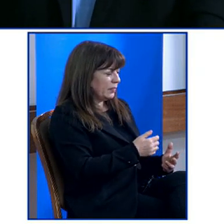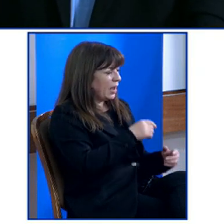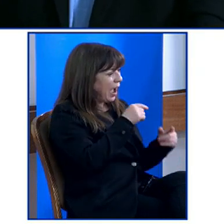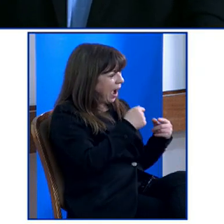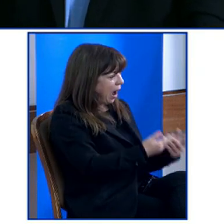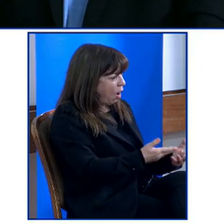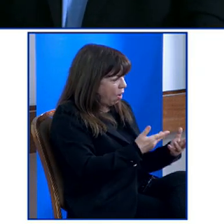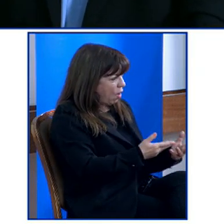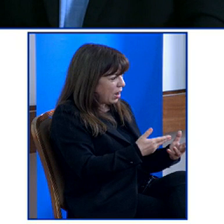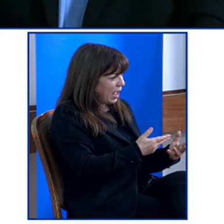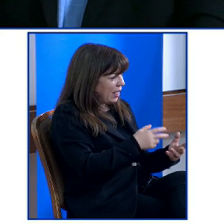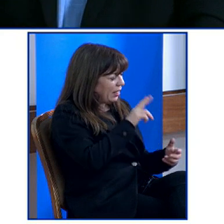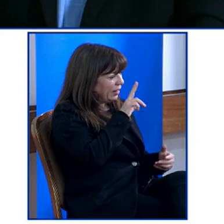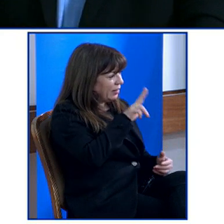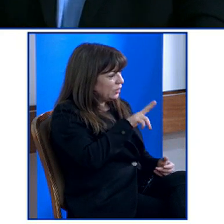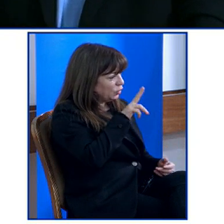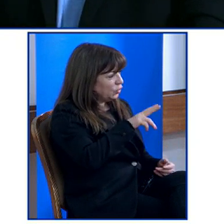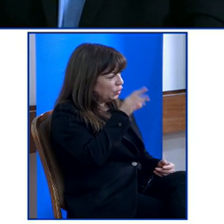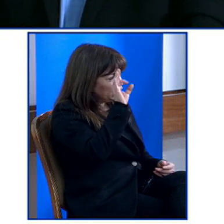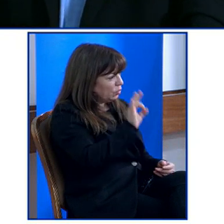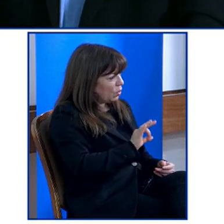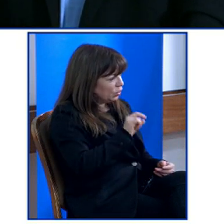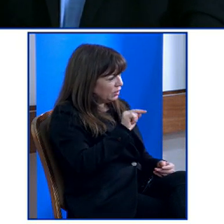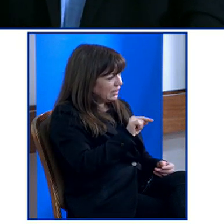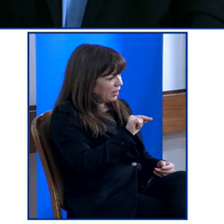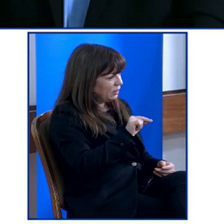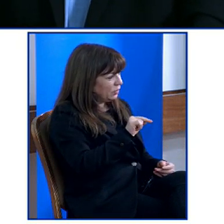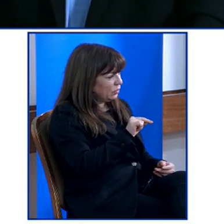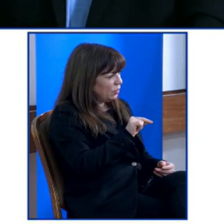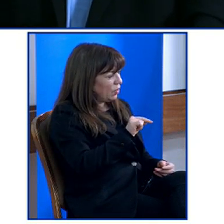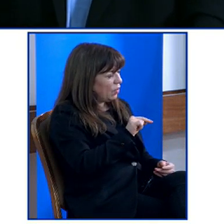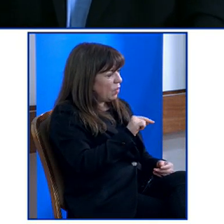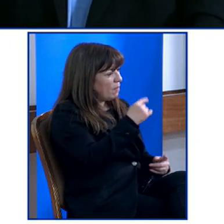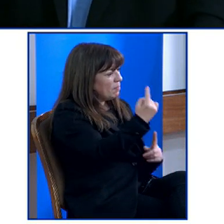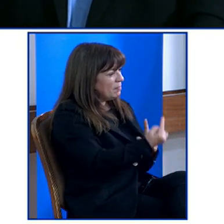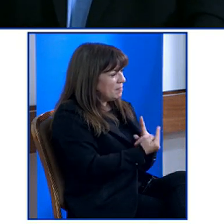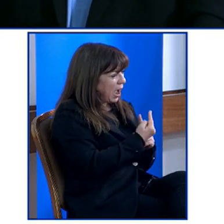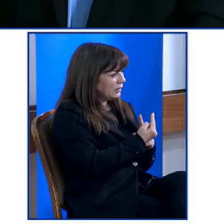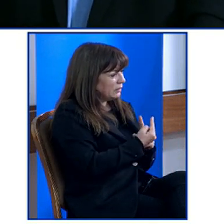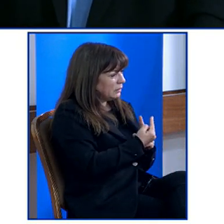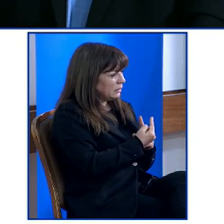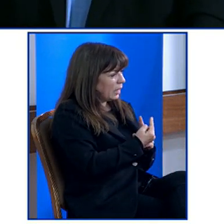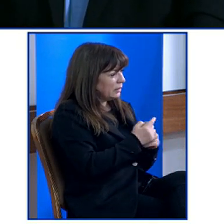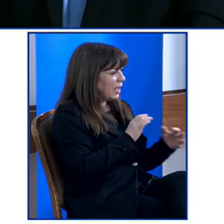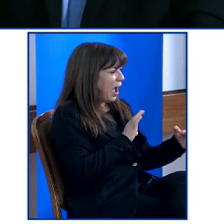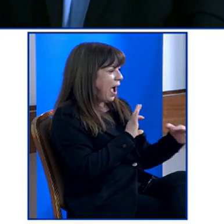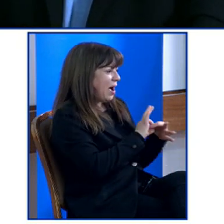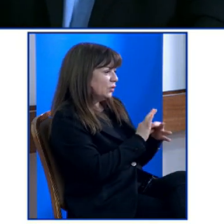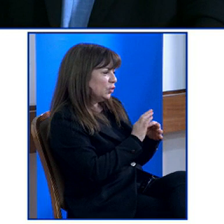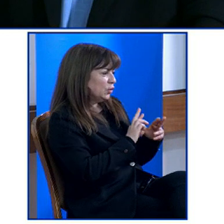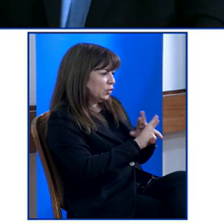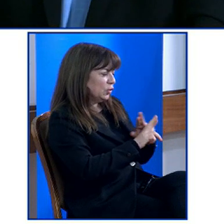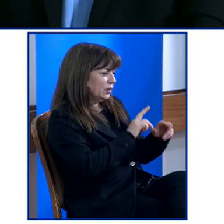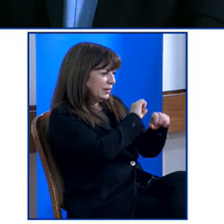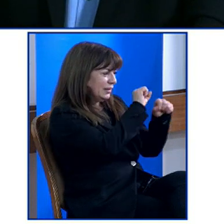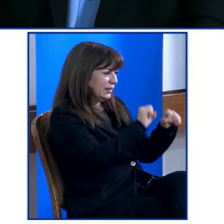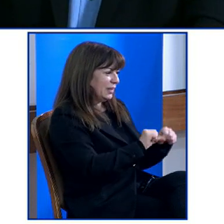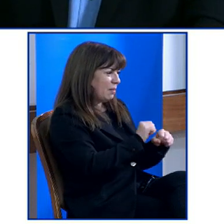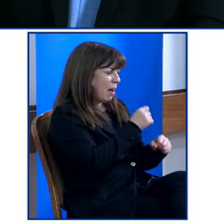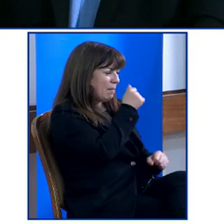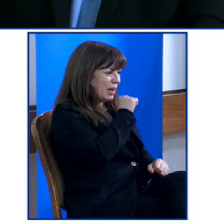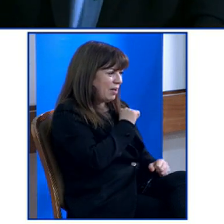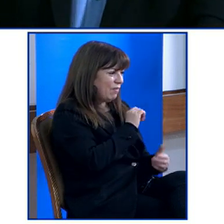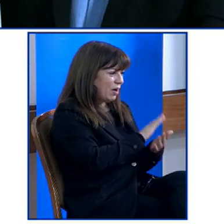ahora debe ser el 18% de los pacientes que están asociados al sistema privado de salud.